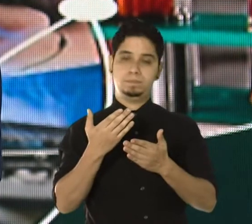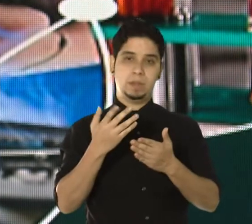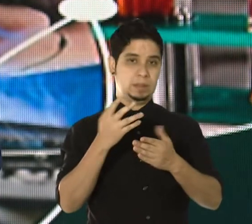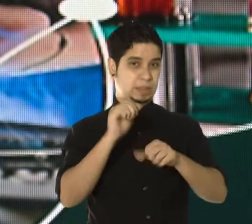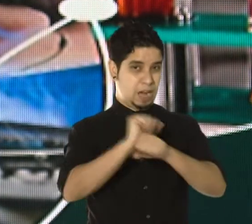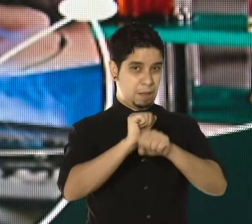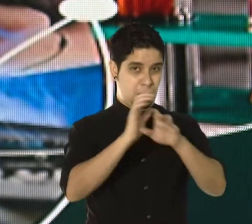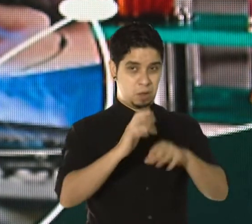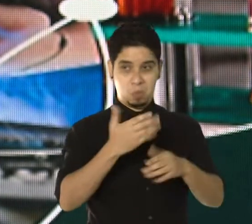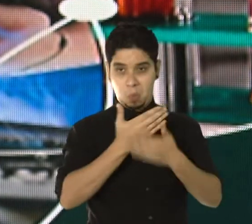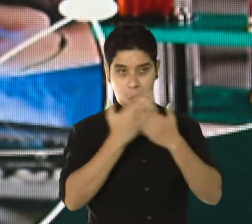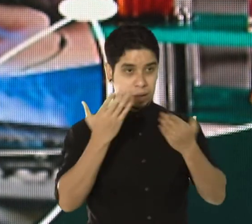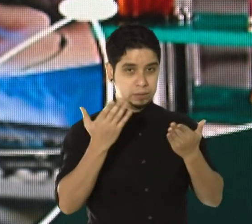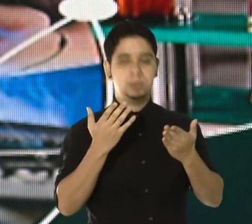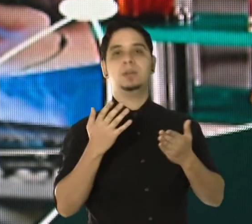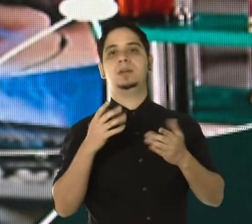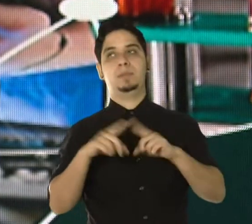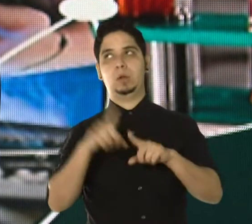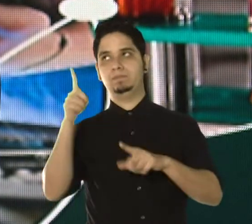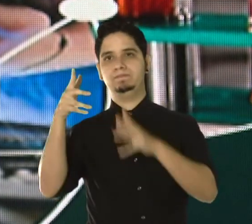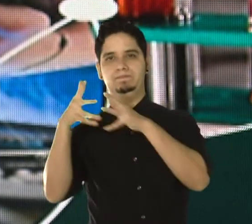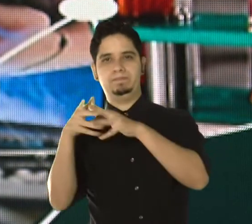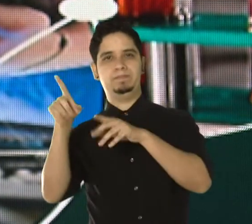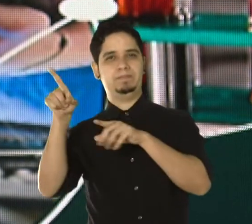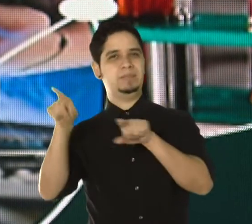el resto de la nación estadounidense también lo hay.